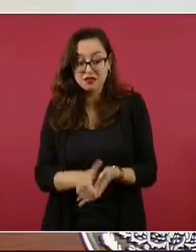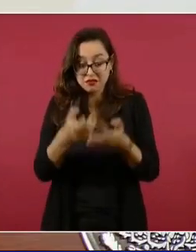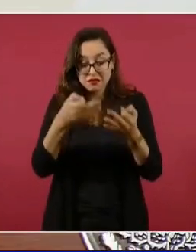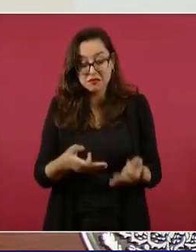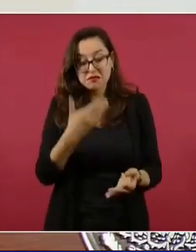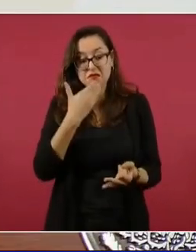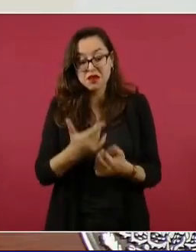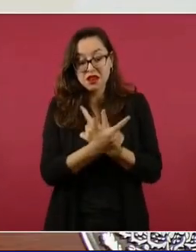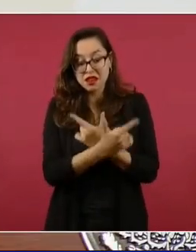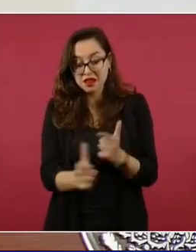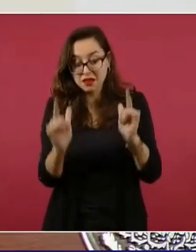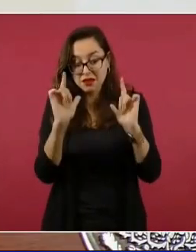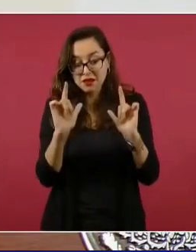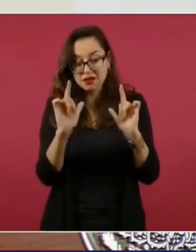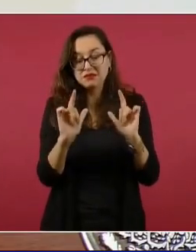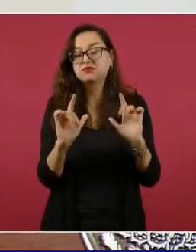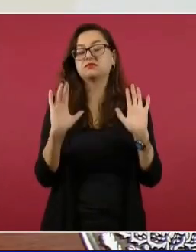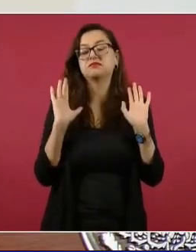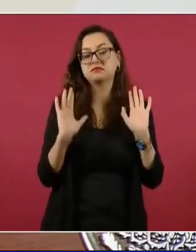porque todavía no he visto nada.